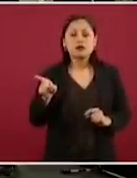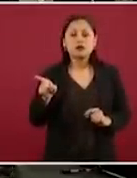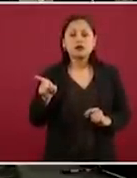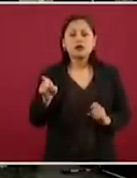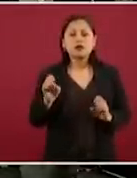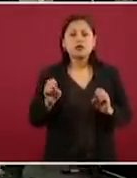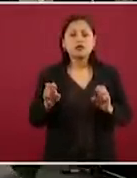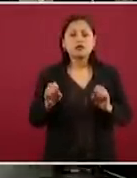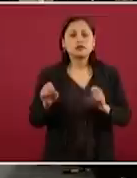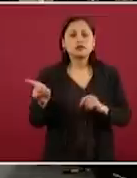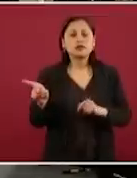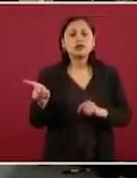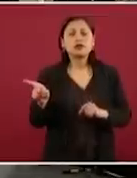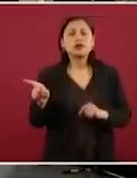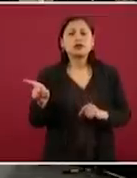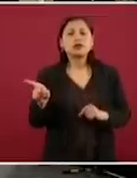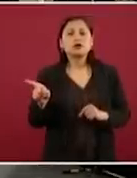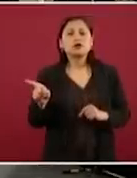una